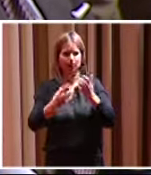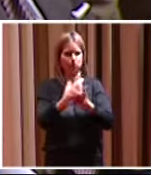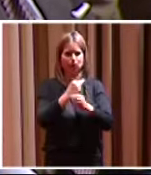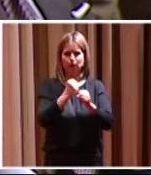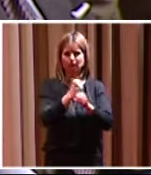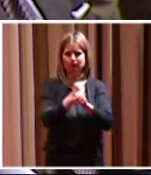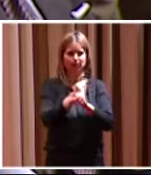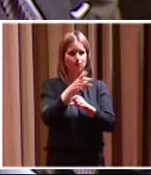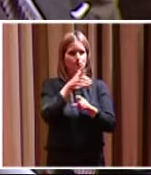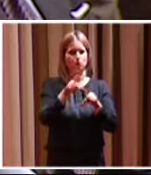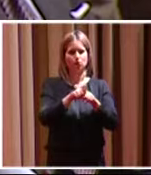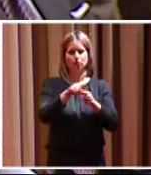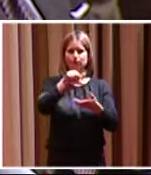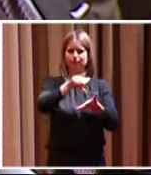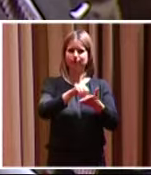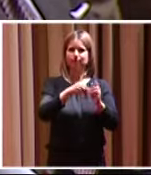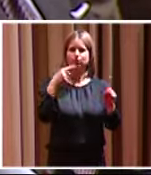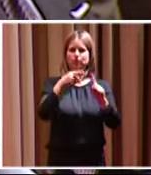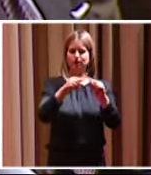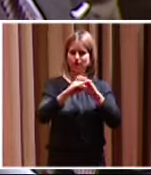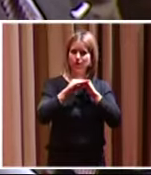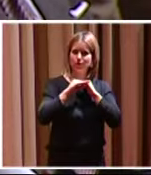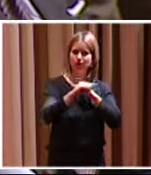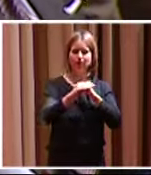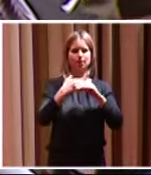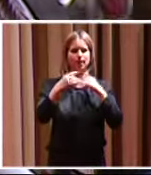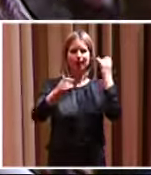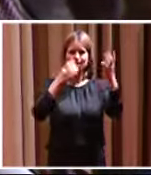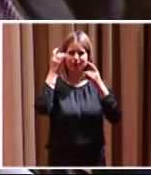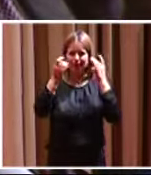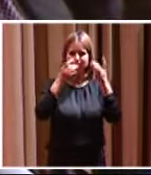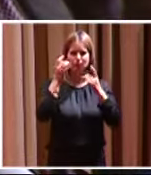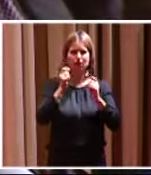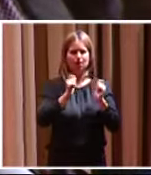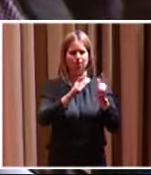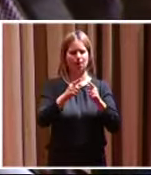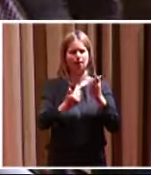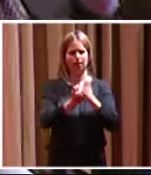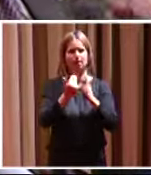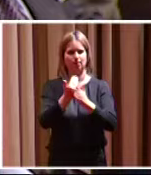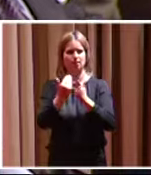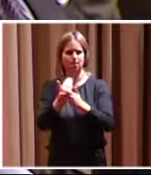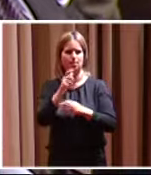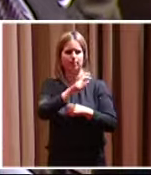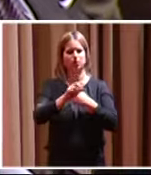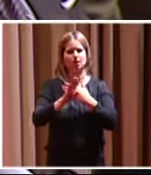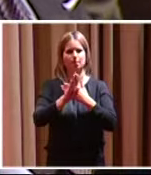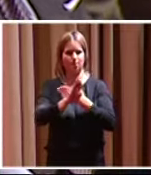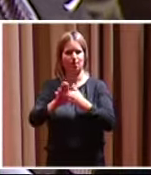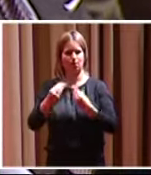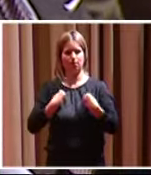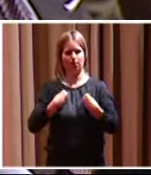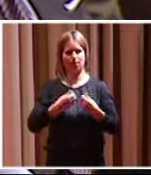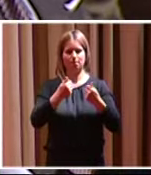una ciudad sostenible, emprendedora, que facilite el día a día a sus vecinos, que